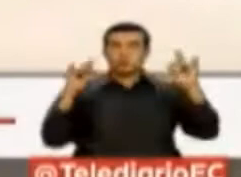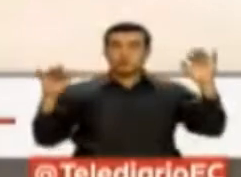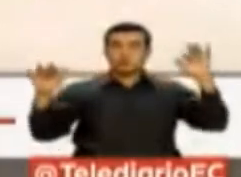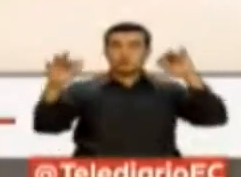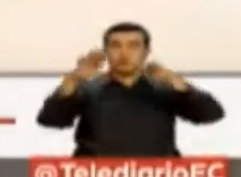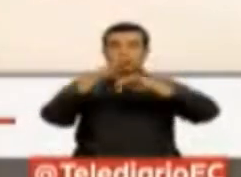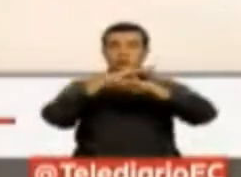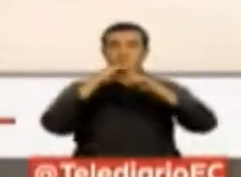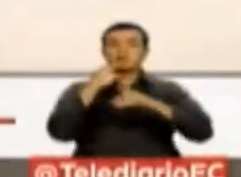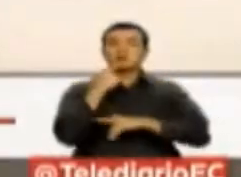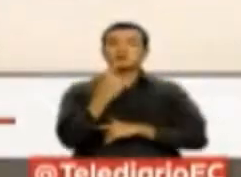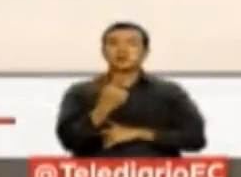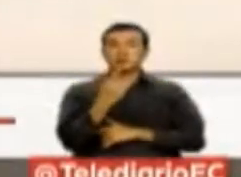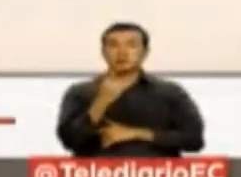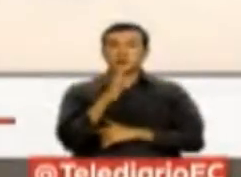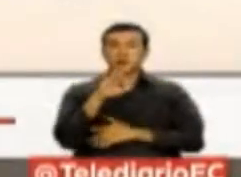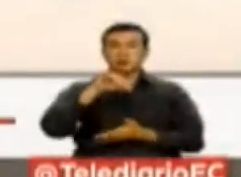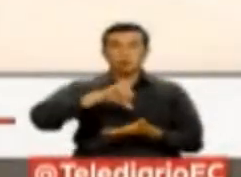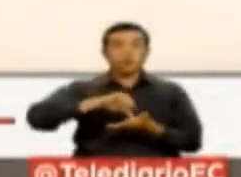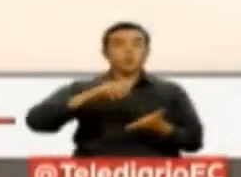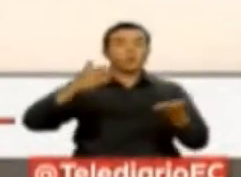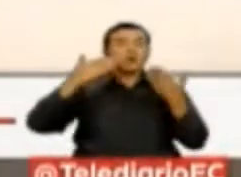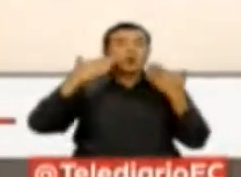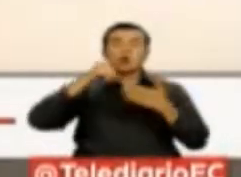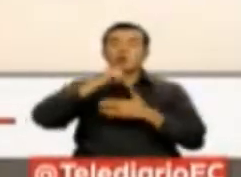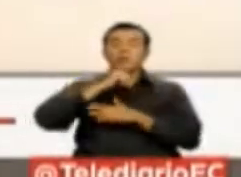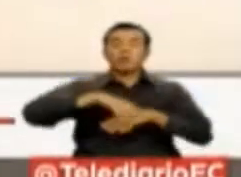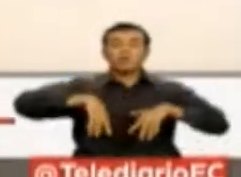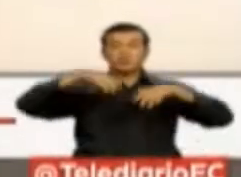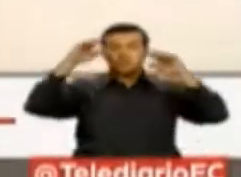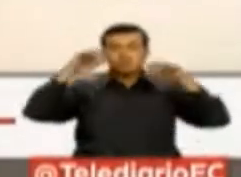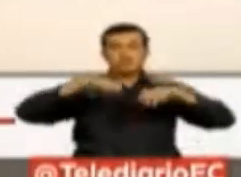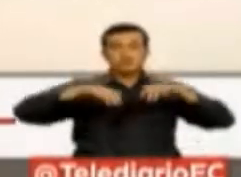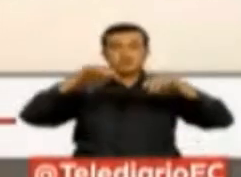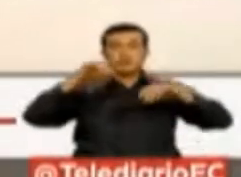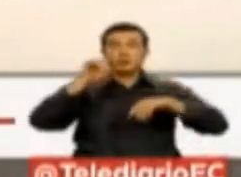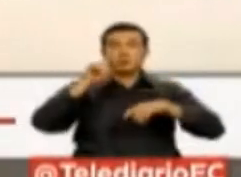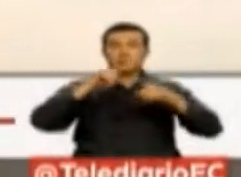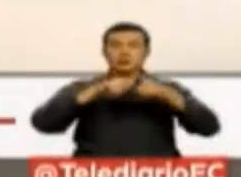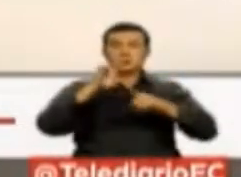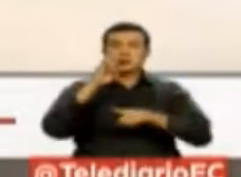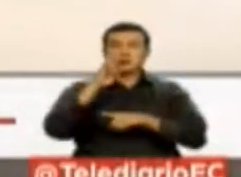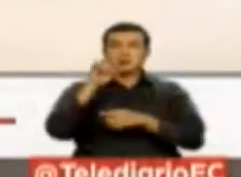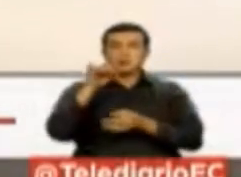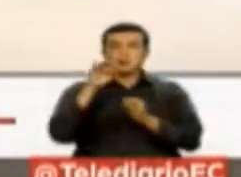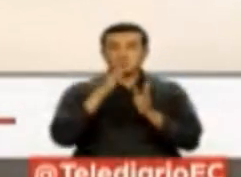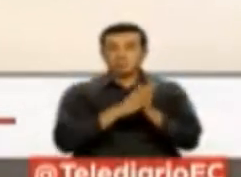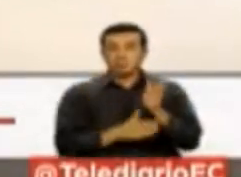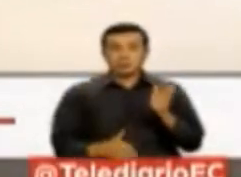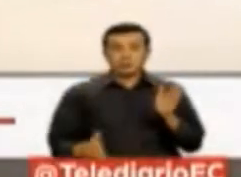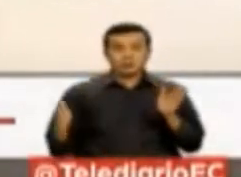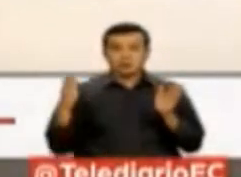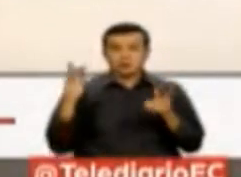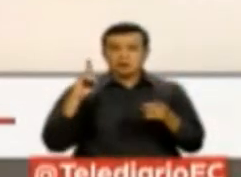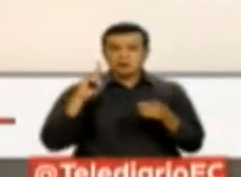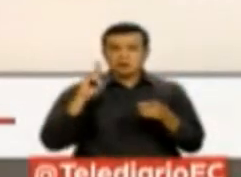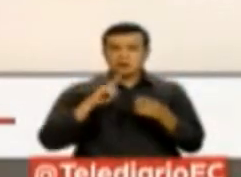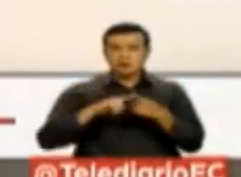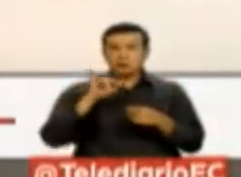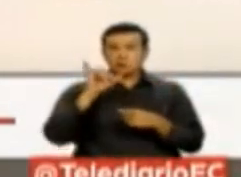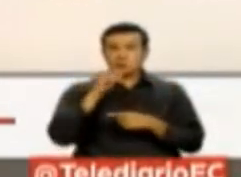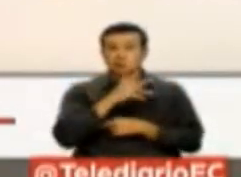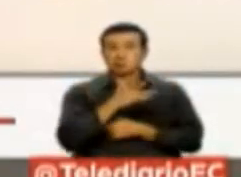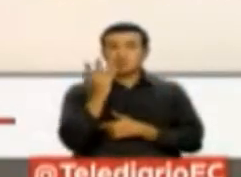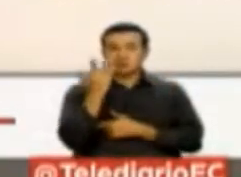meteorológico indica que acá en la ciudad de guayaquil las lluvias que se han registrado del 1 al 17 de febrero febrero es decir hasta el día sábado